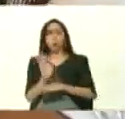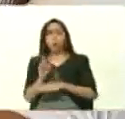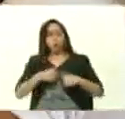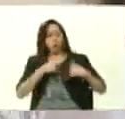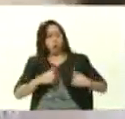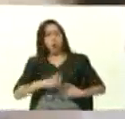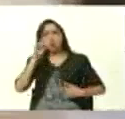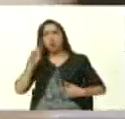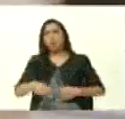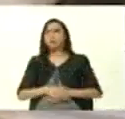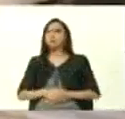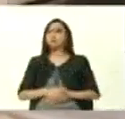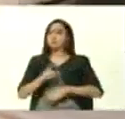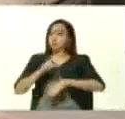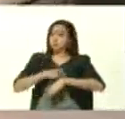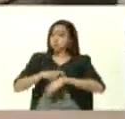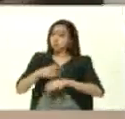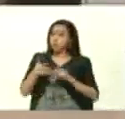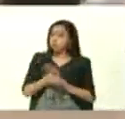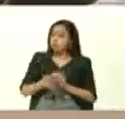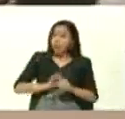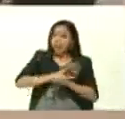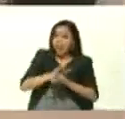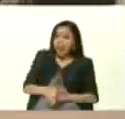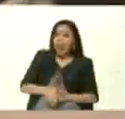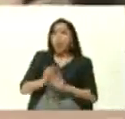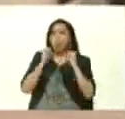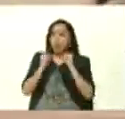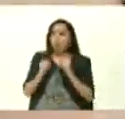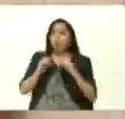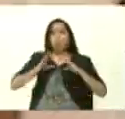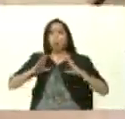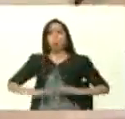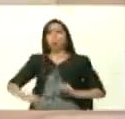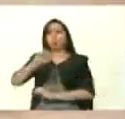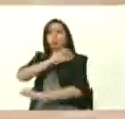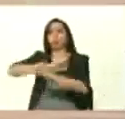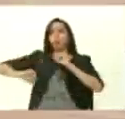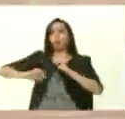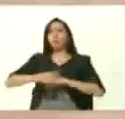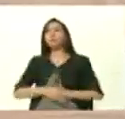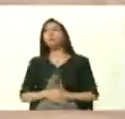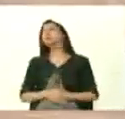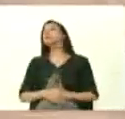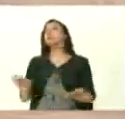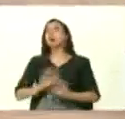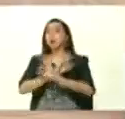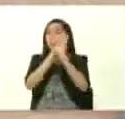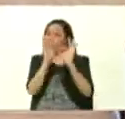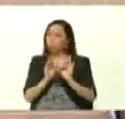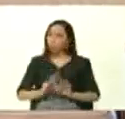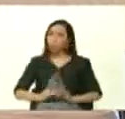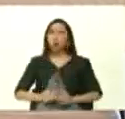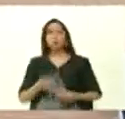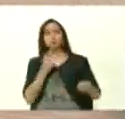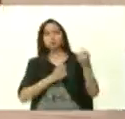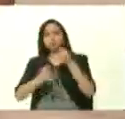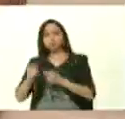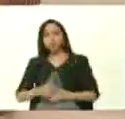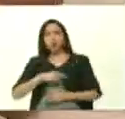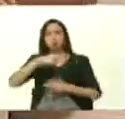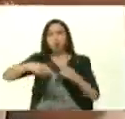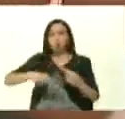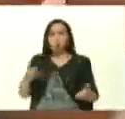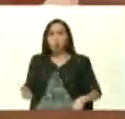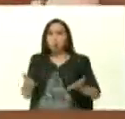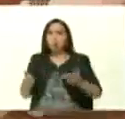este tiempo de pandemia fortalece el sistema inmunológico. Entonces, el planteamiento es que surja el modelo económico productivo impulsado por la Revolución